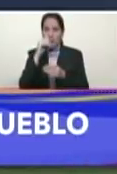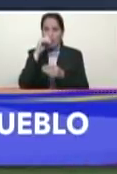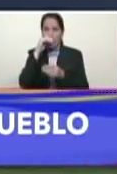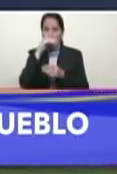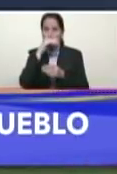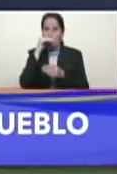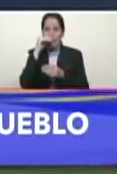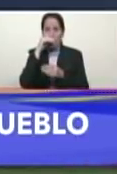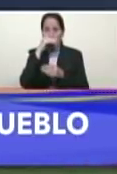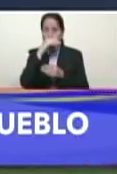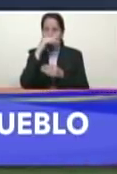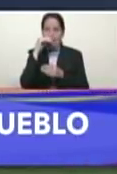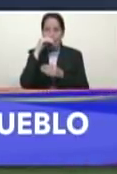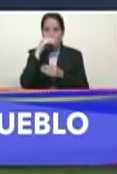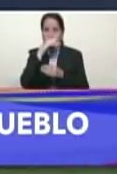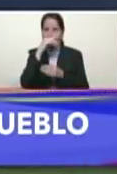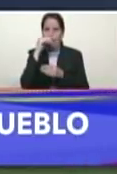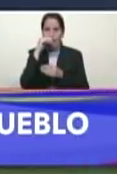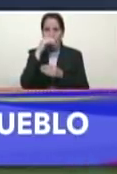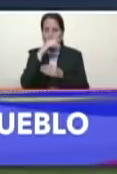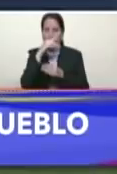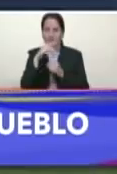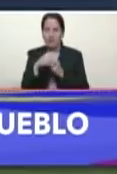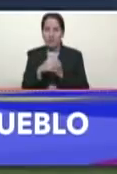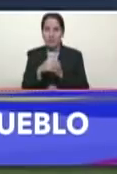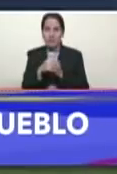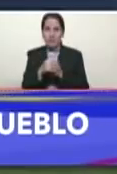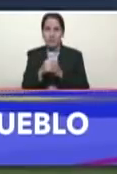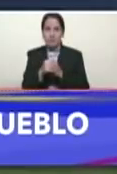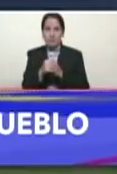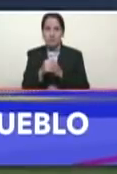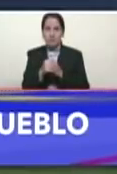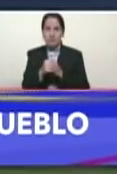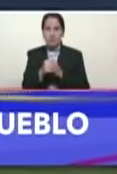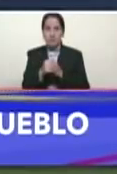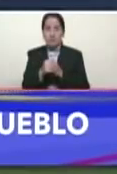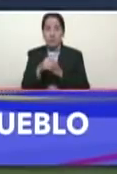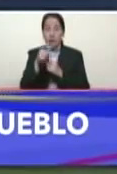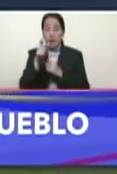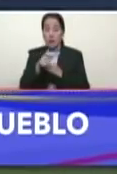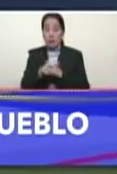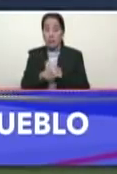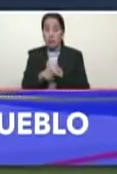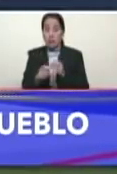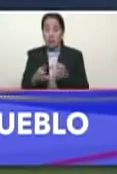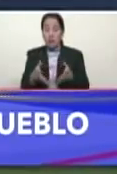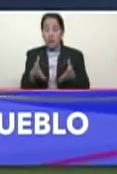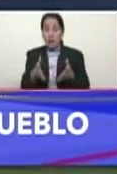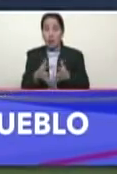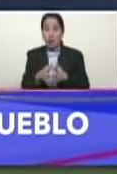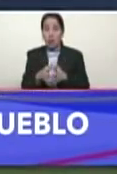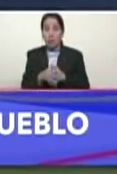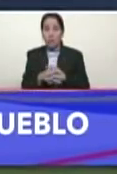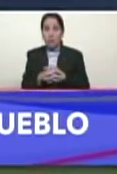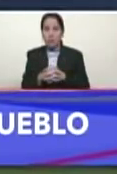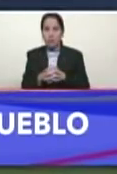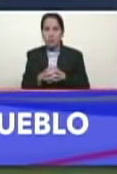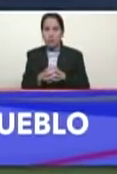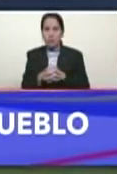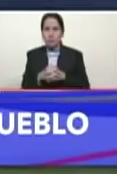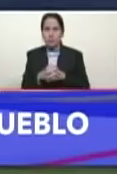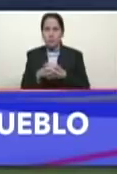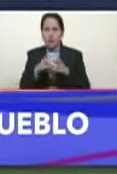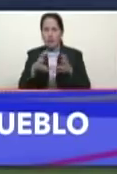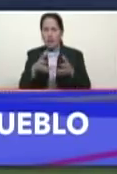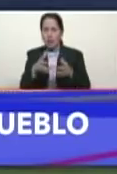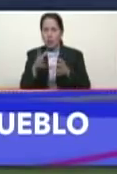X. Y la persona que ganó ganó con un